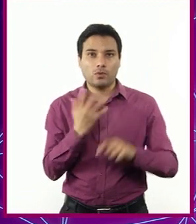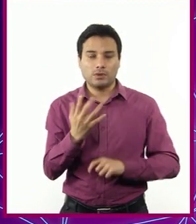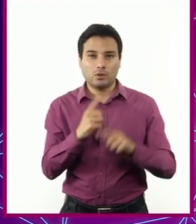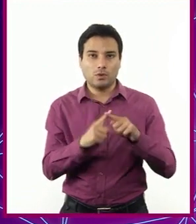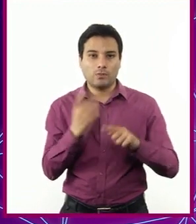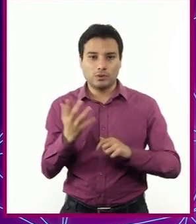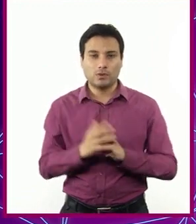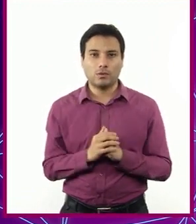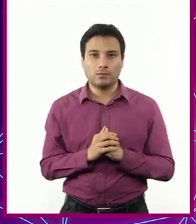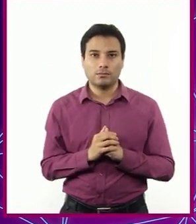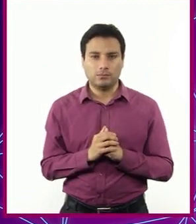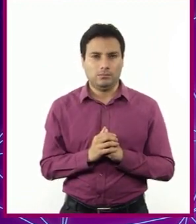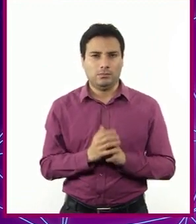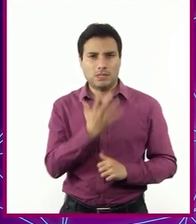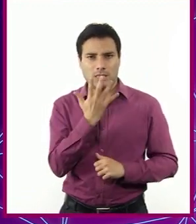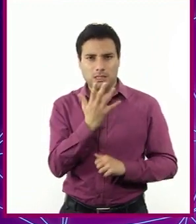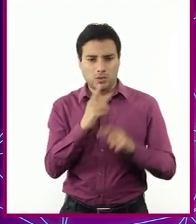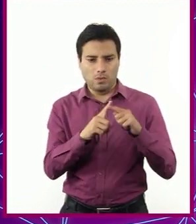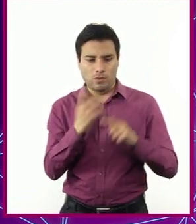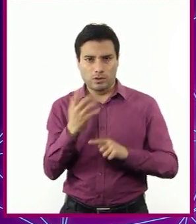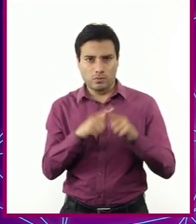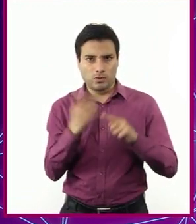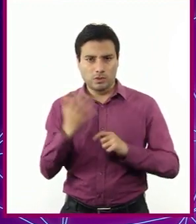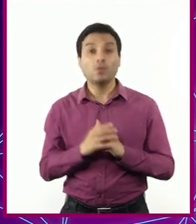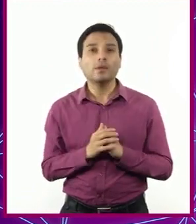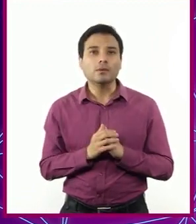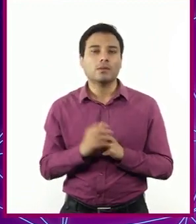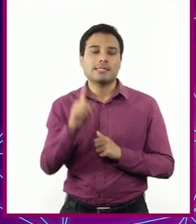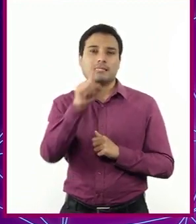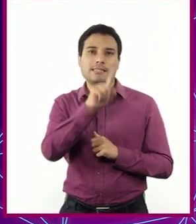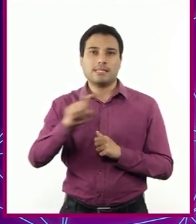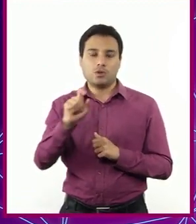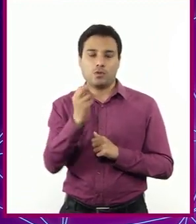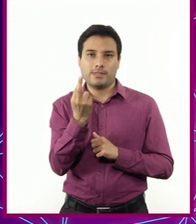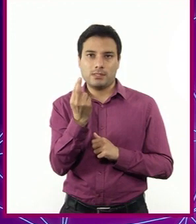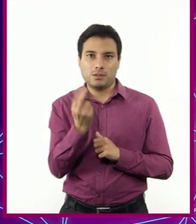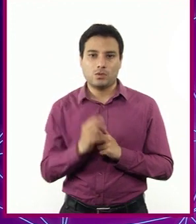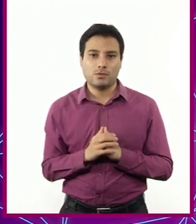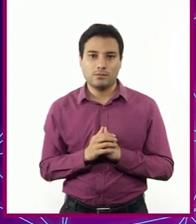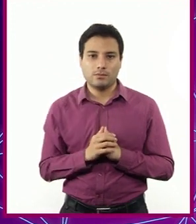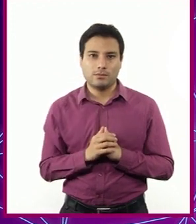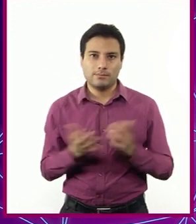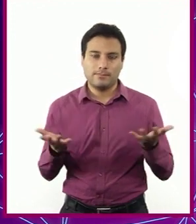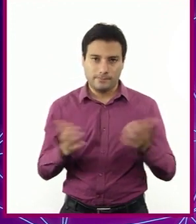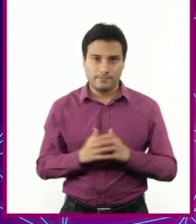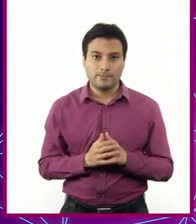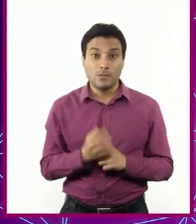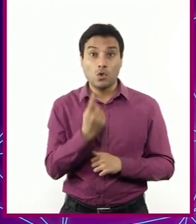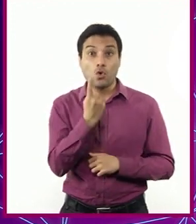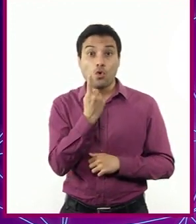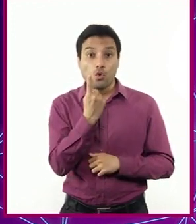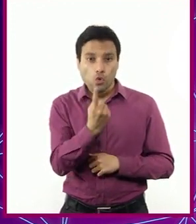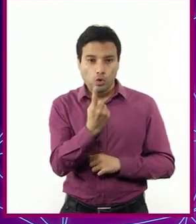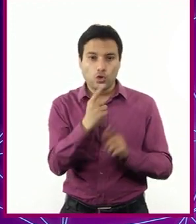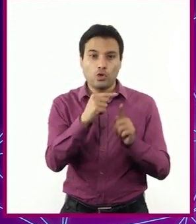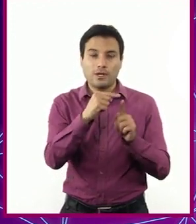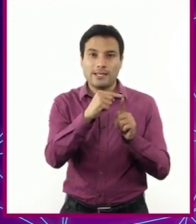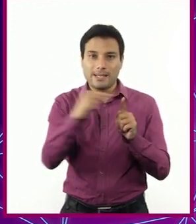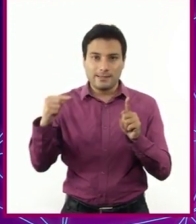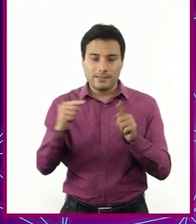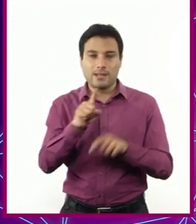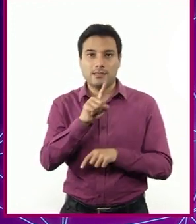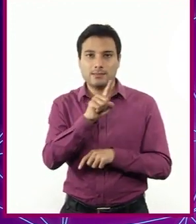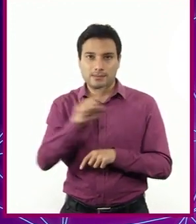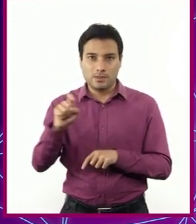como 5 por 5 por 5 es 125, entonces tenemos 1 entre